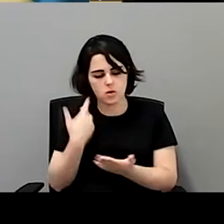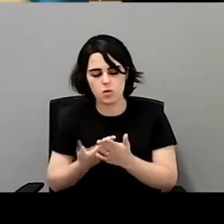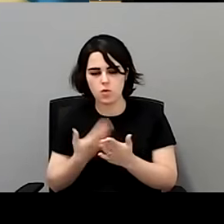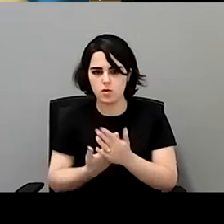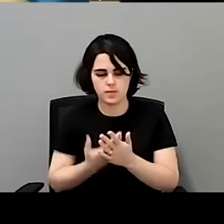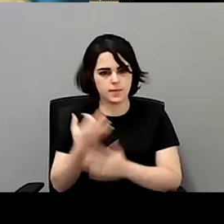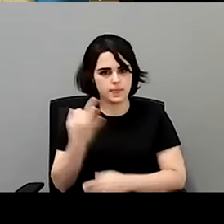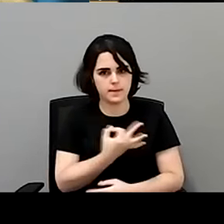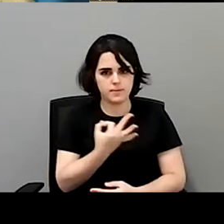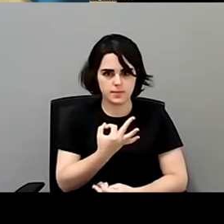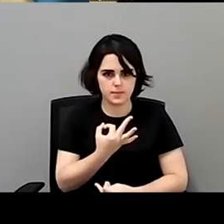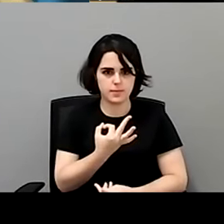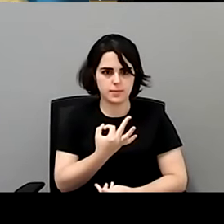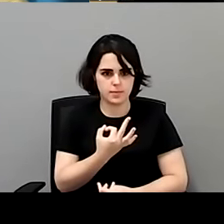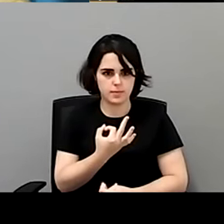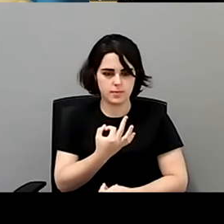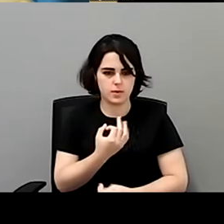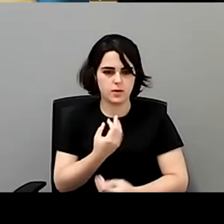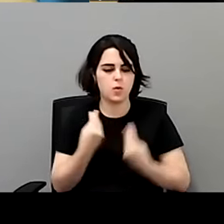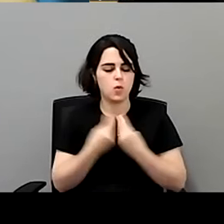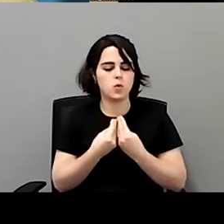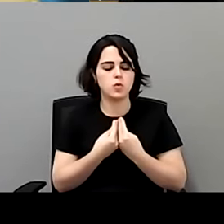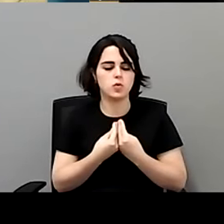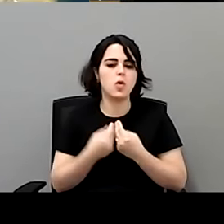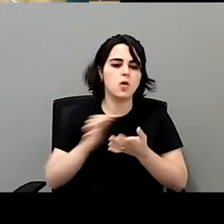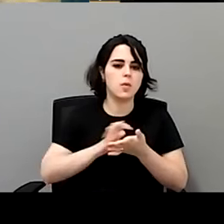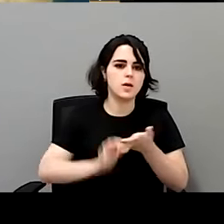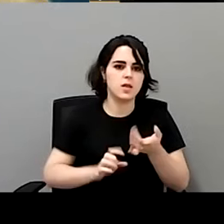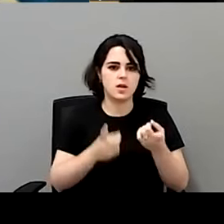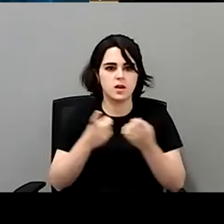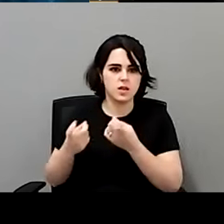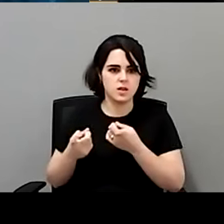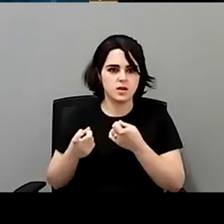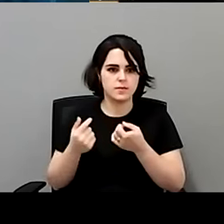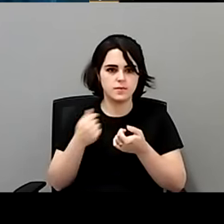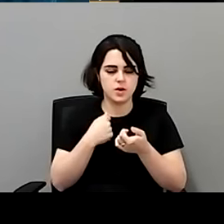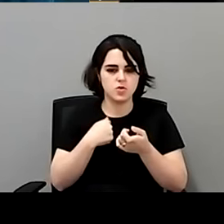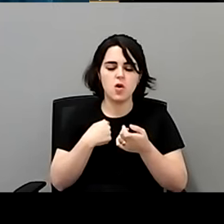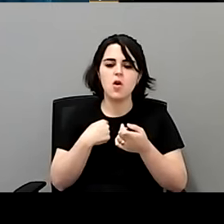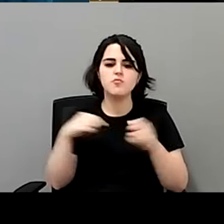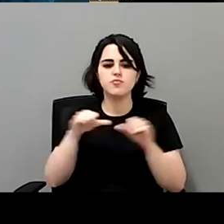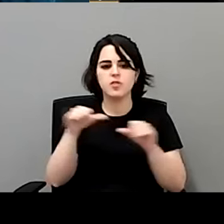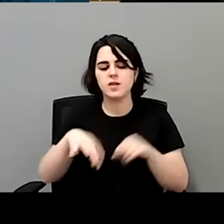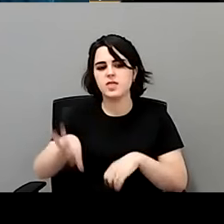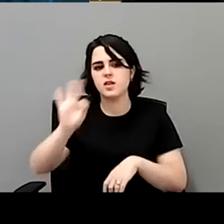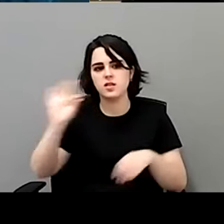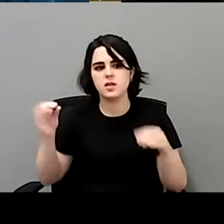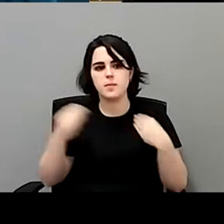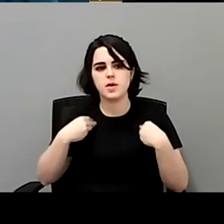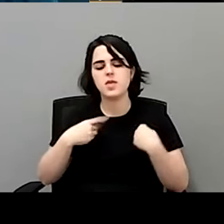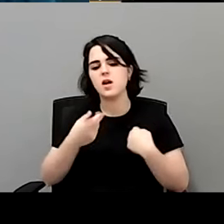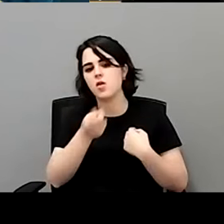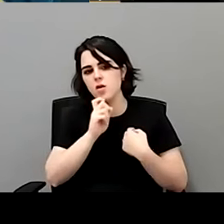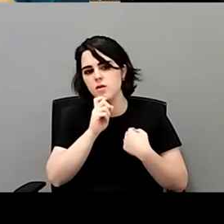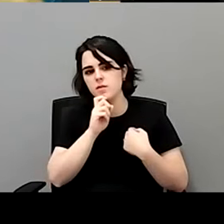Justifiquémoslo con la documentación necesaria. Pero yo decido cómo quiero vivir. ¿Cuál